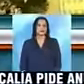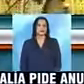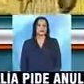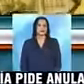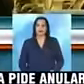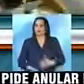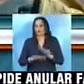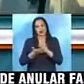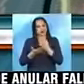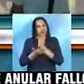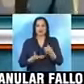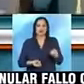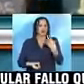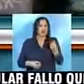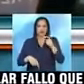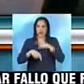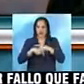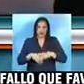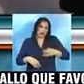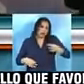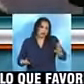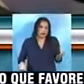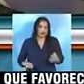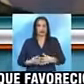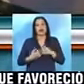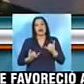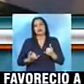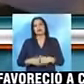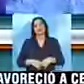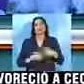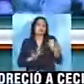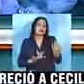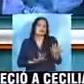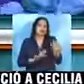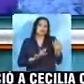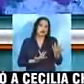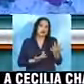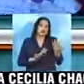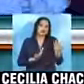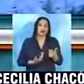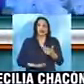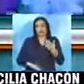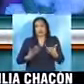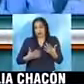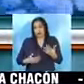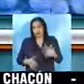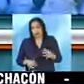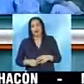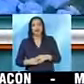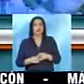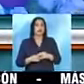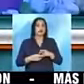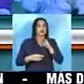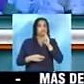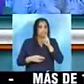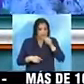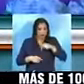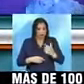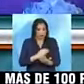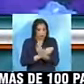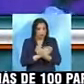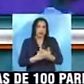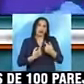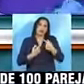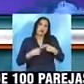No hay una hora exacta todavía, Lourdes, eso es lo que estamos esperando, porque se supone que debería darse la resolución durante el día, aunque en